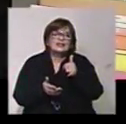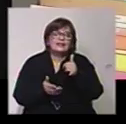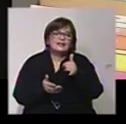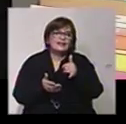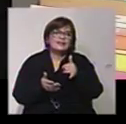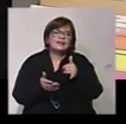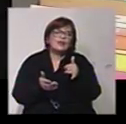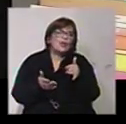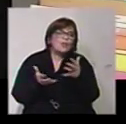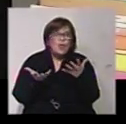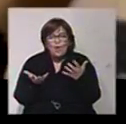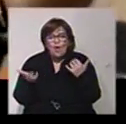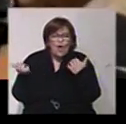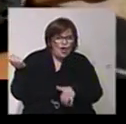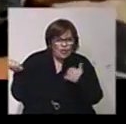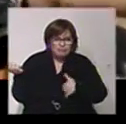de aura de rock and roll.